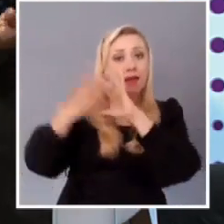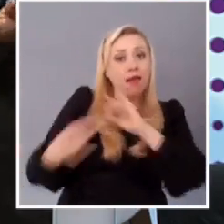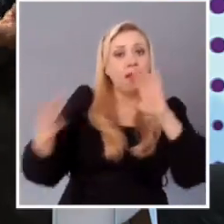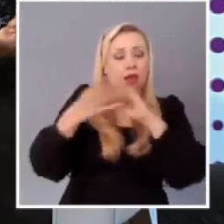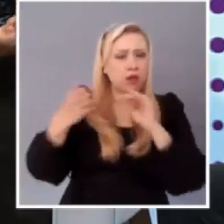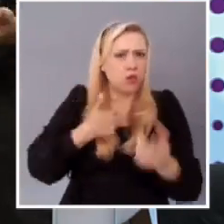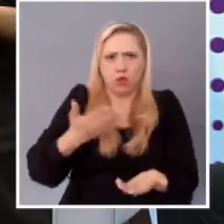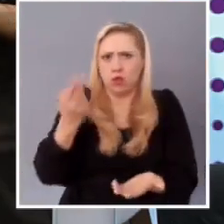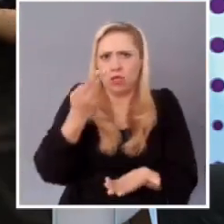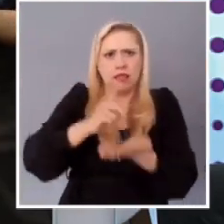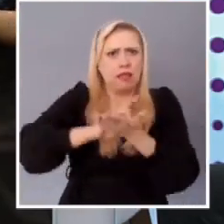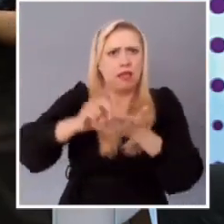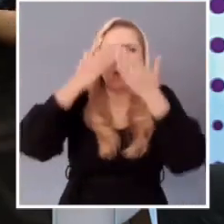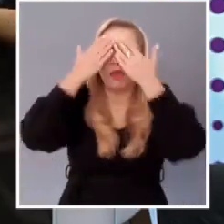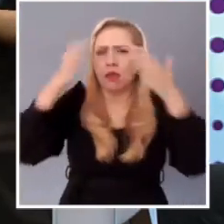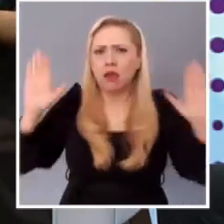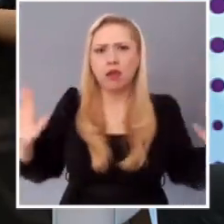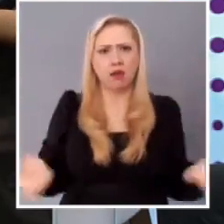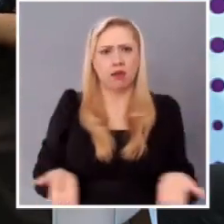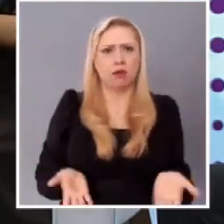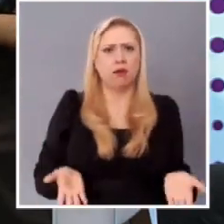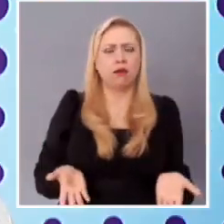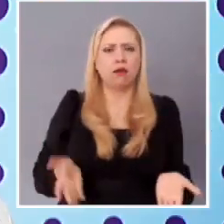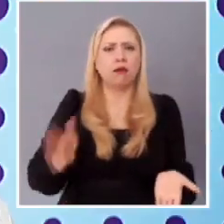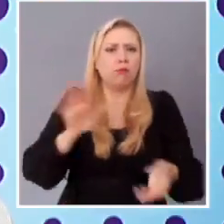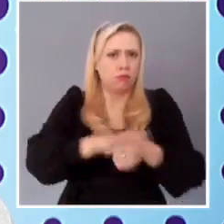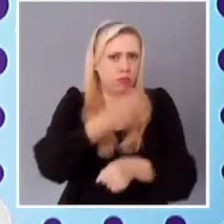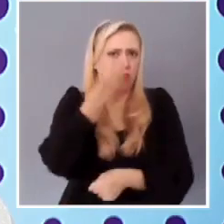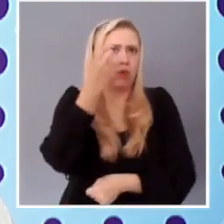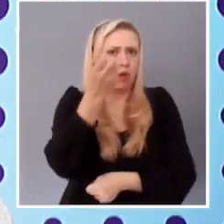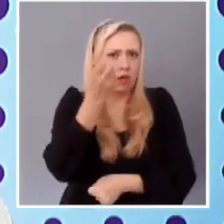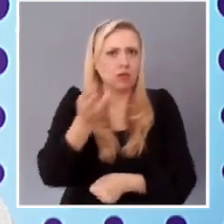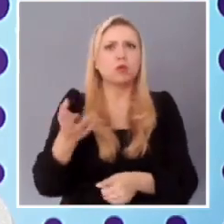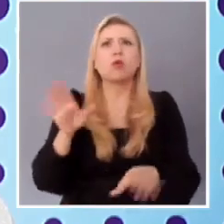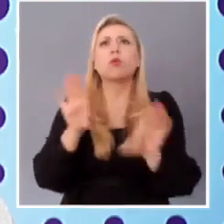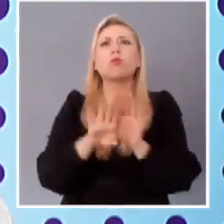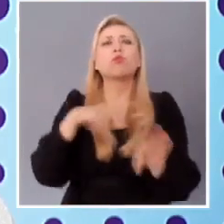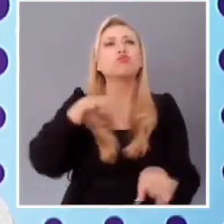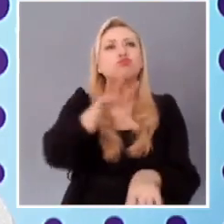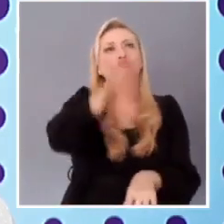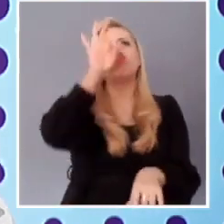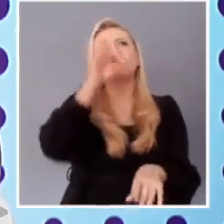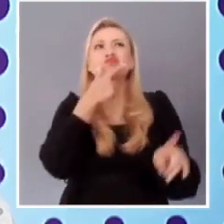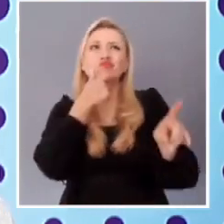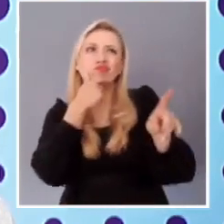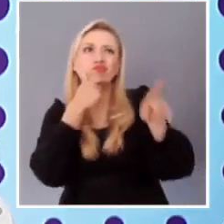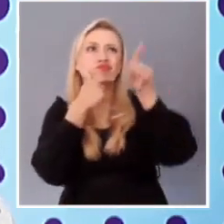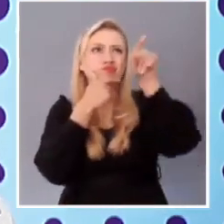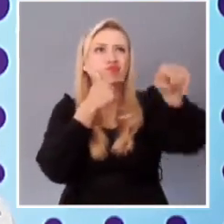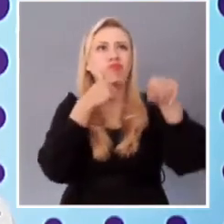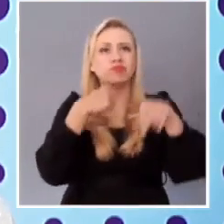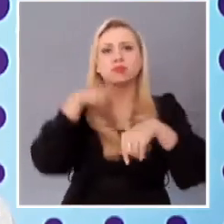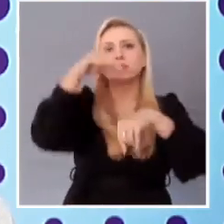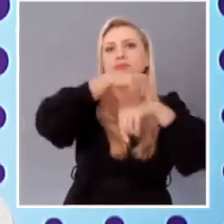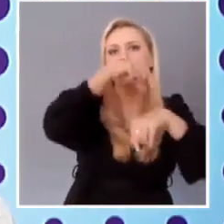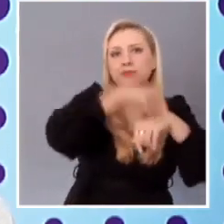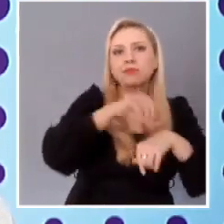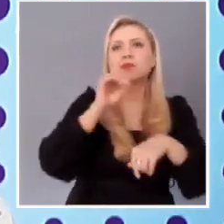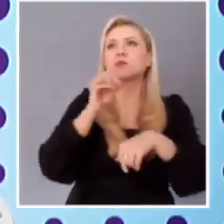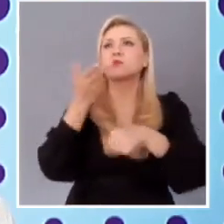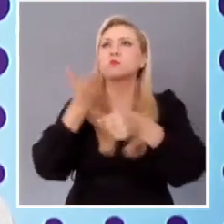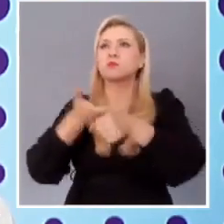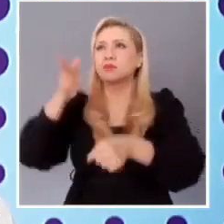personas, no quedarnos únicamente con un modelo de atención o con un solo sistema, que en este caso pues son los hospitales psiquiátricos en México,